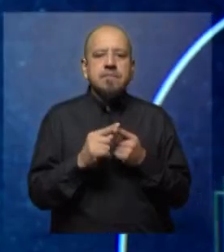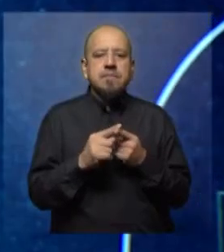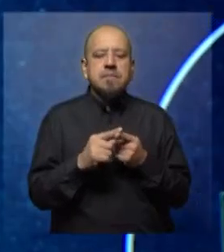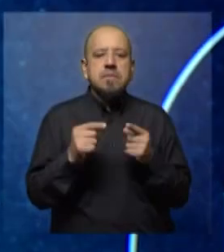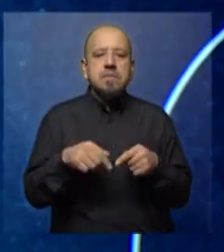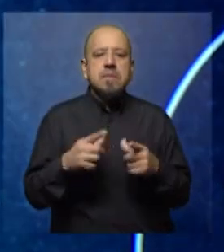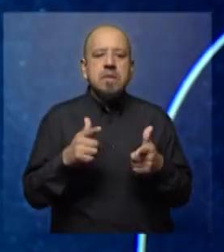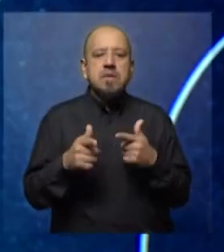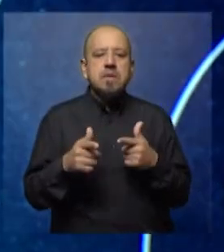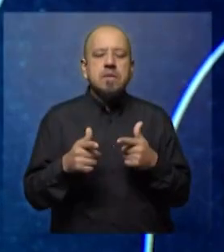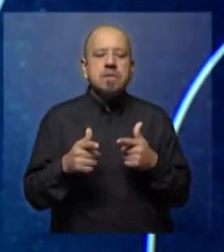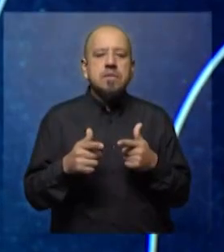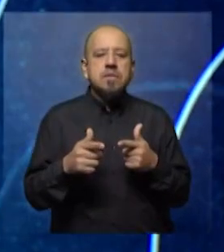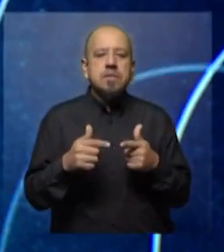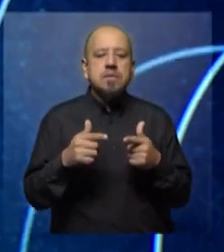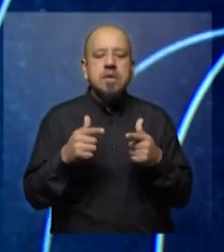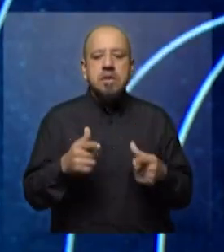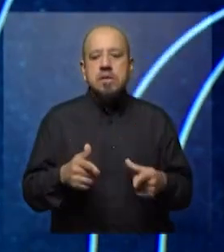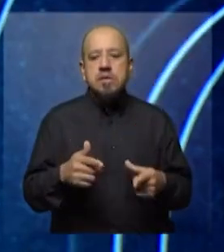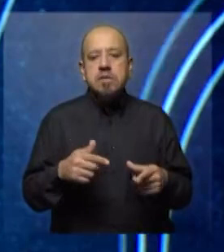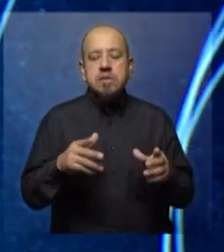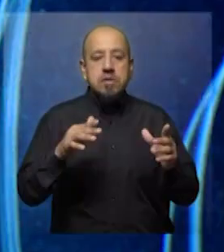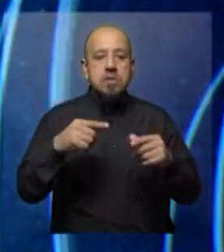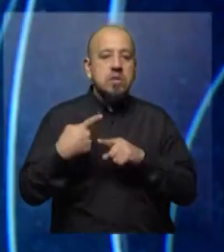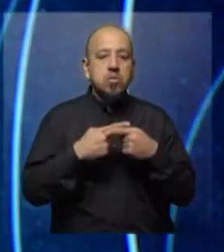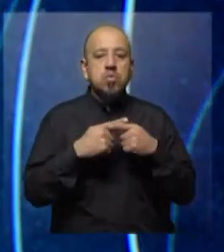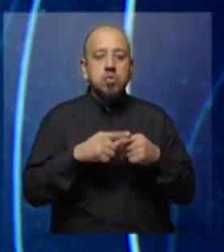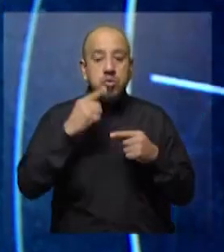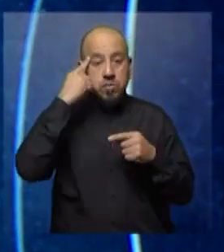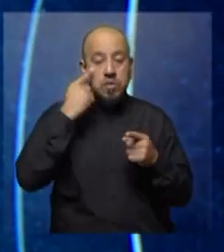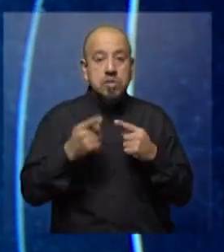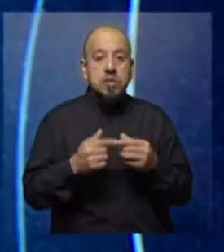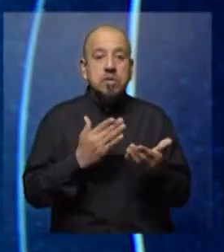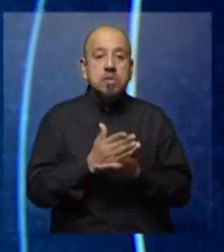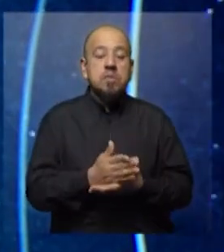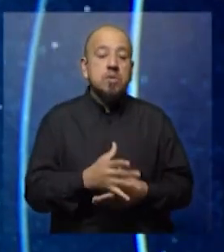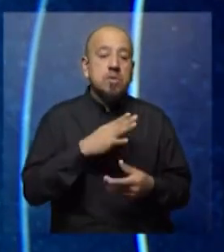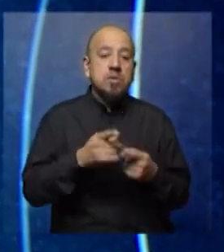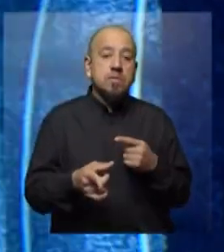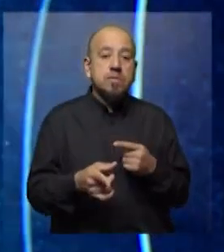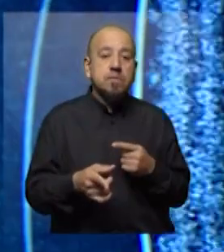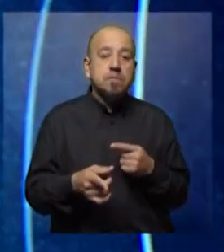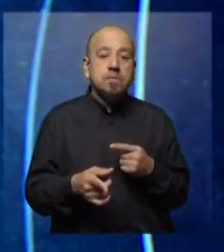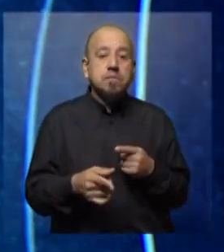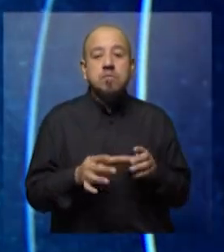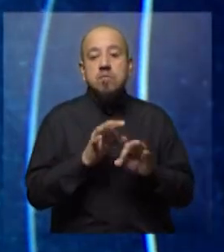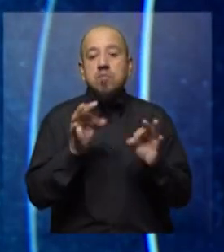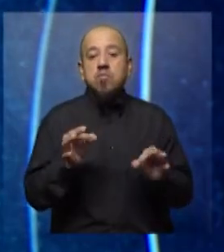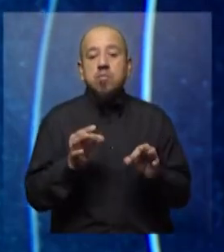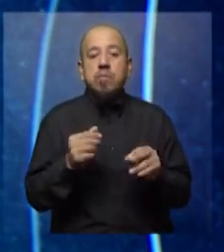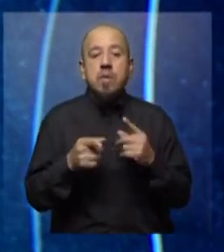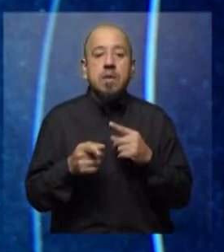ocurre tanto como como en ese ámbito esta discusión de pensar que siempre lo que hay o está mal